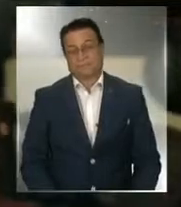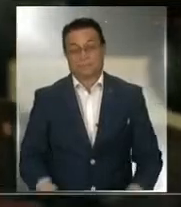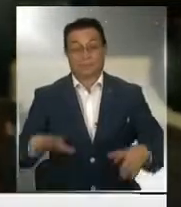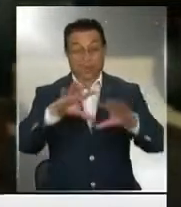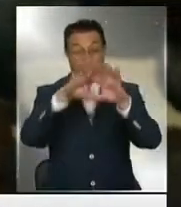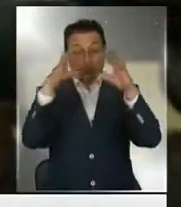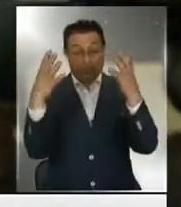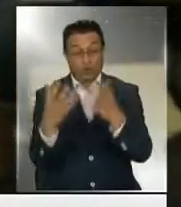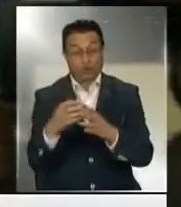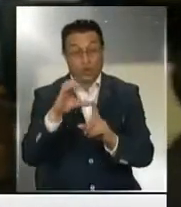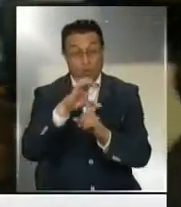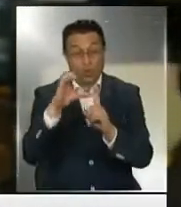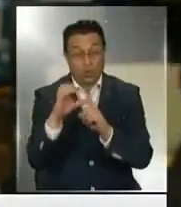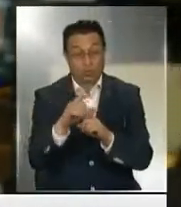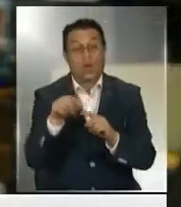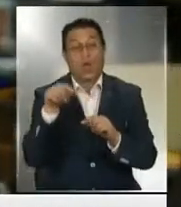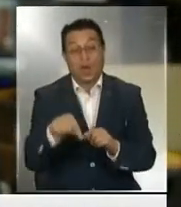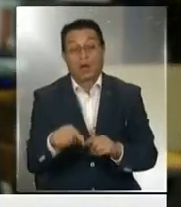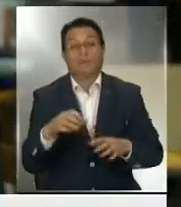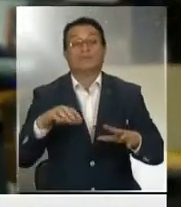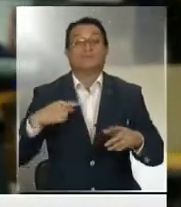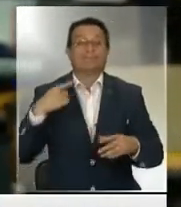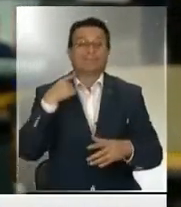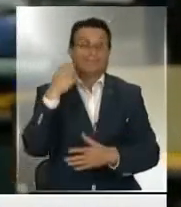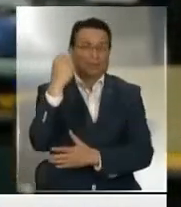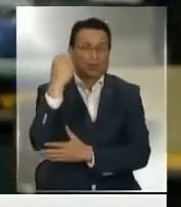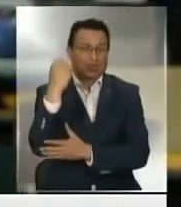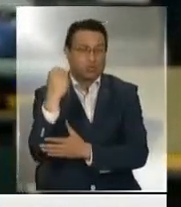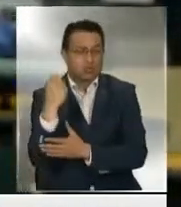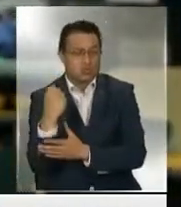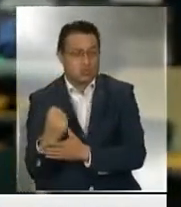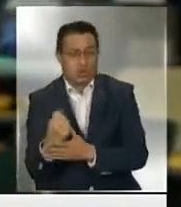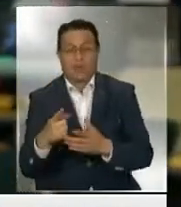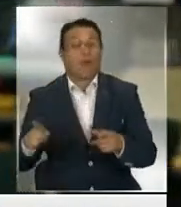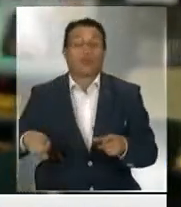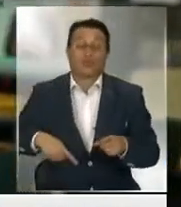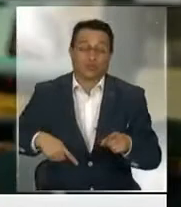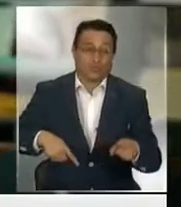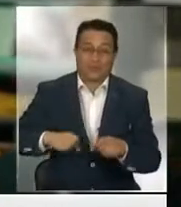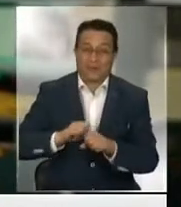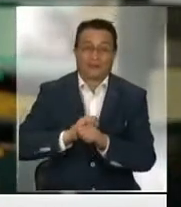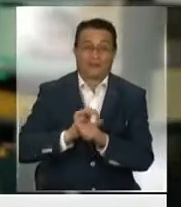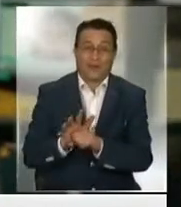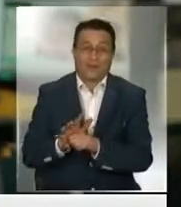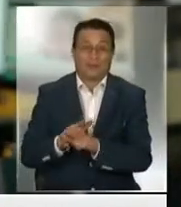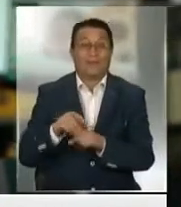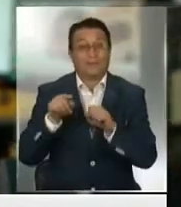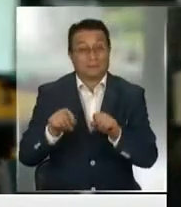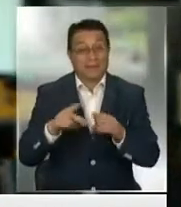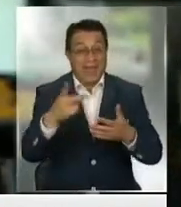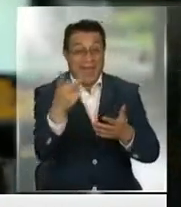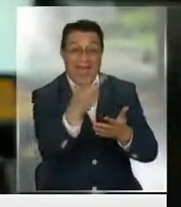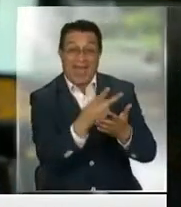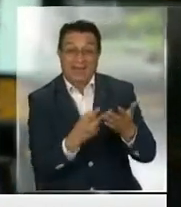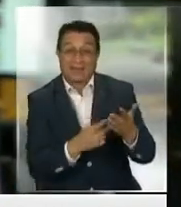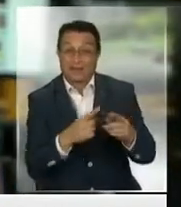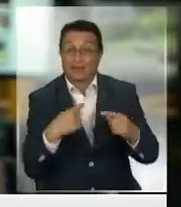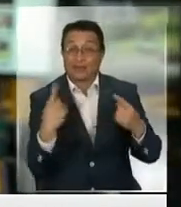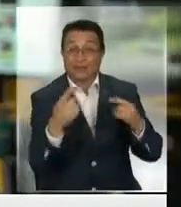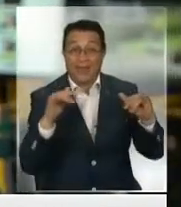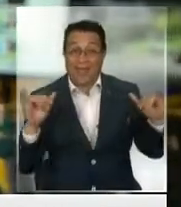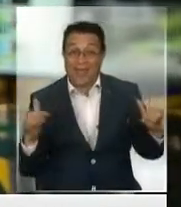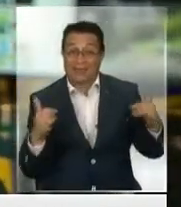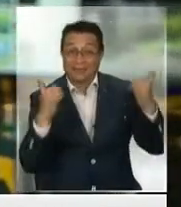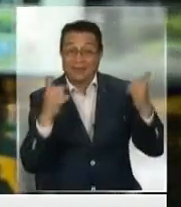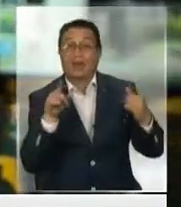El mundo de la cultura está sumido en una crisis muy profunda, gravísima, derivada de la pandemia. Por eso, el rubro de los artistas de la